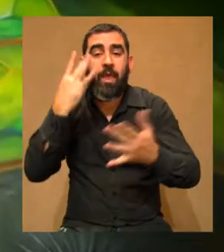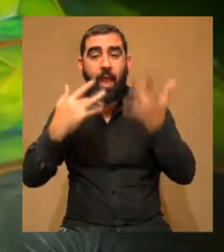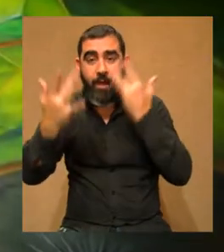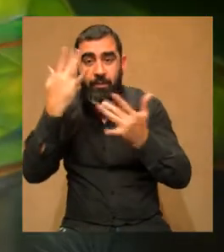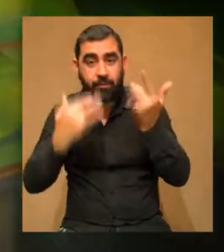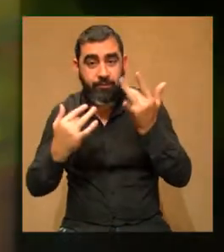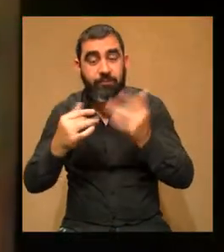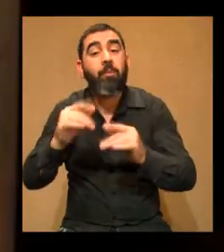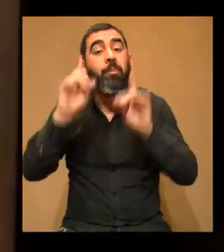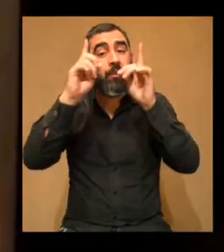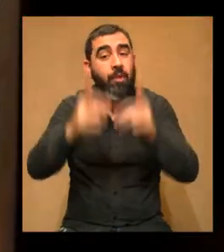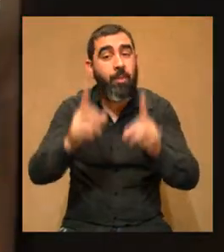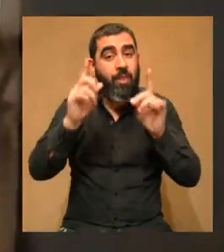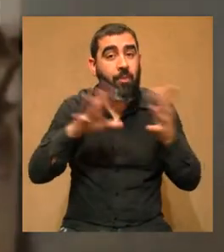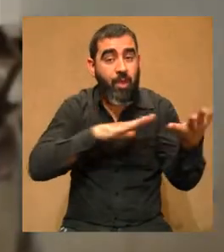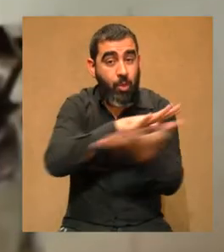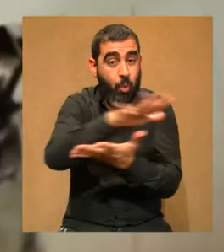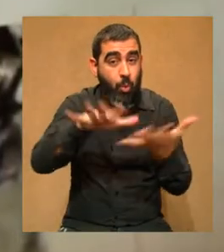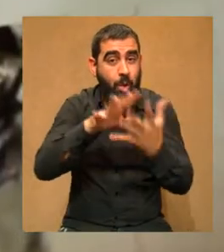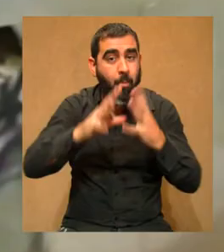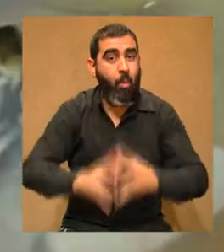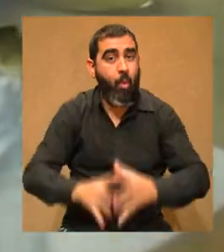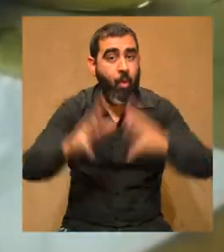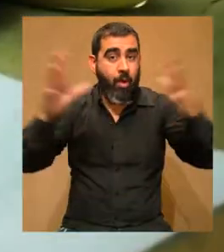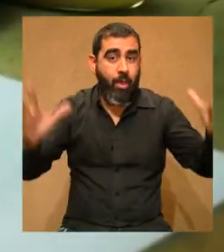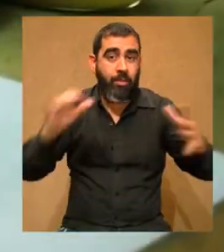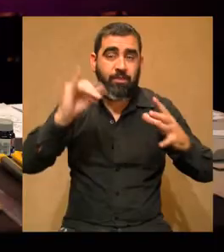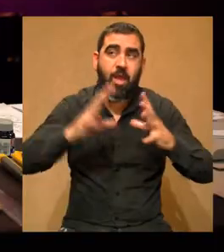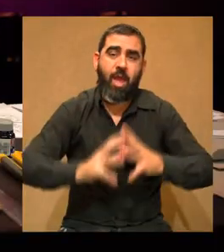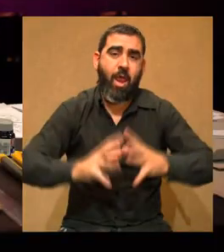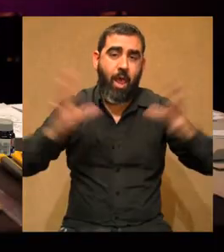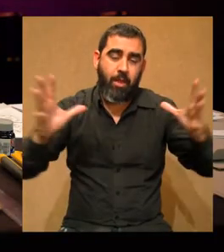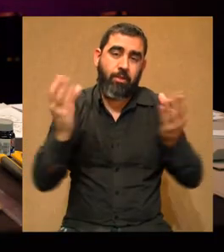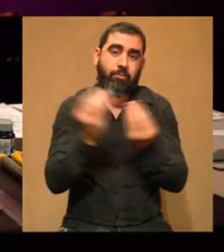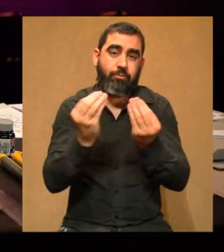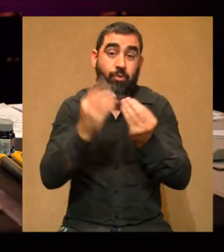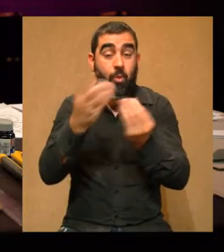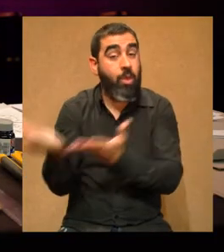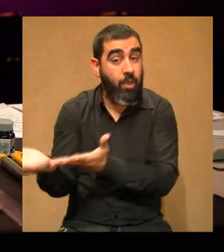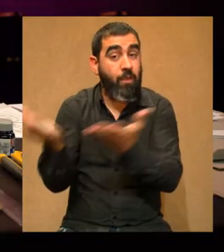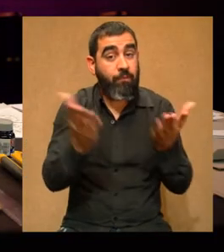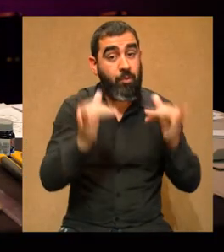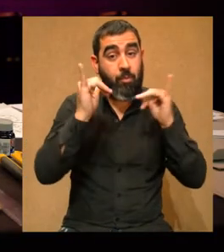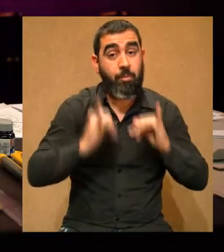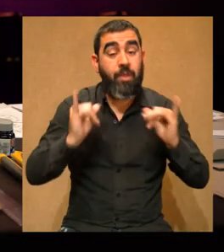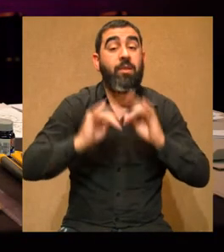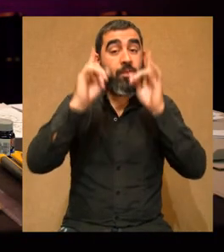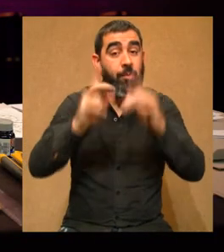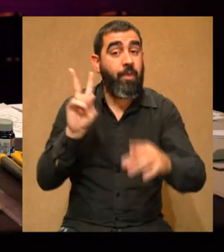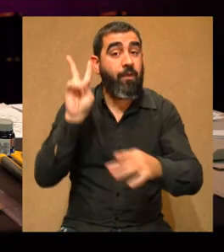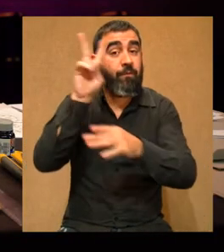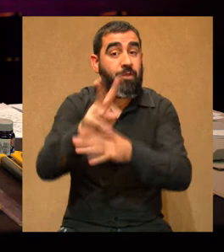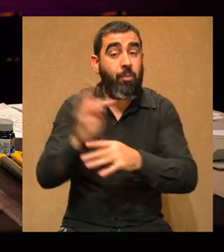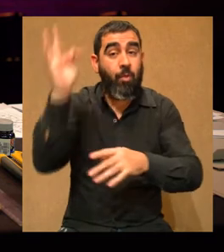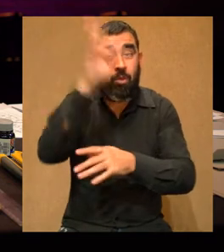claro porque además de todos tienen que ser un lugar enorme y gigante los invitamos a recorrerlo además porque los